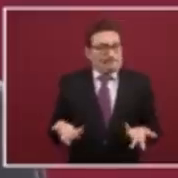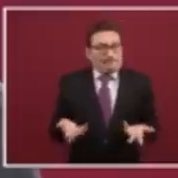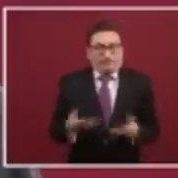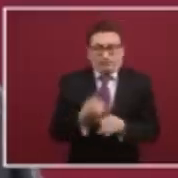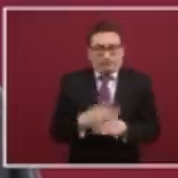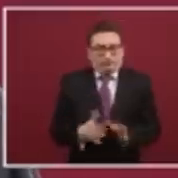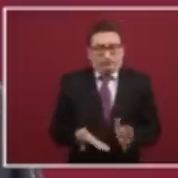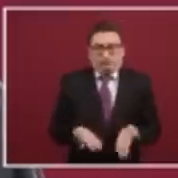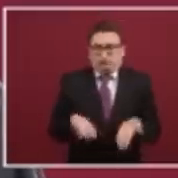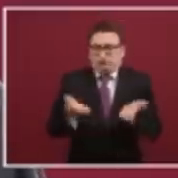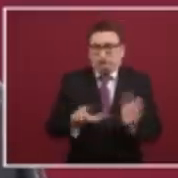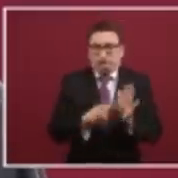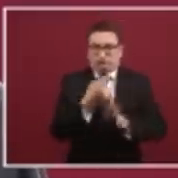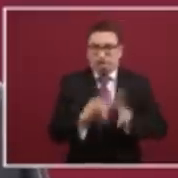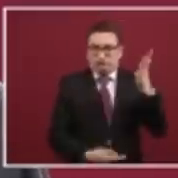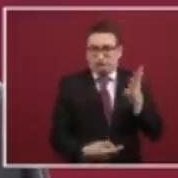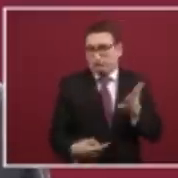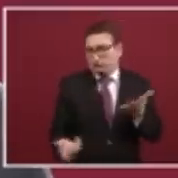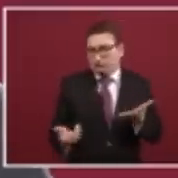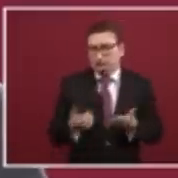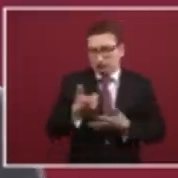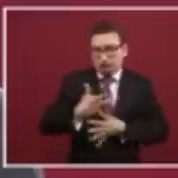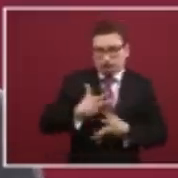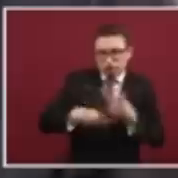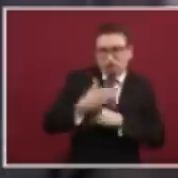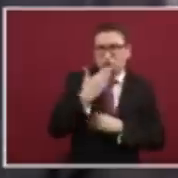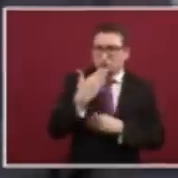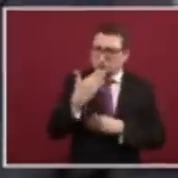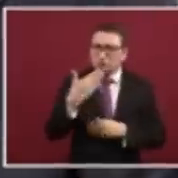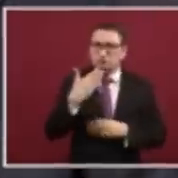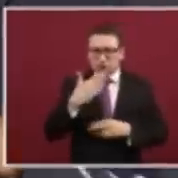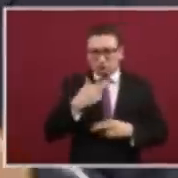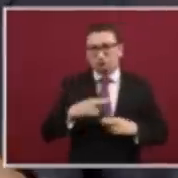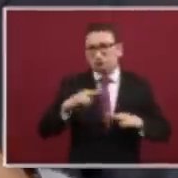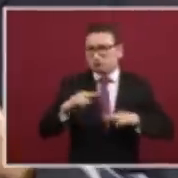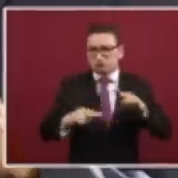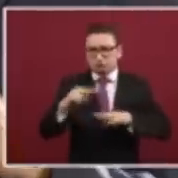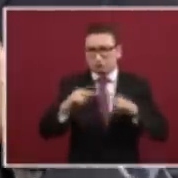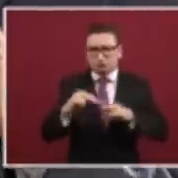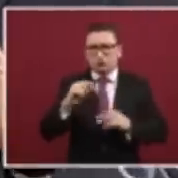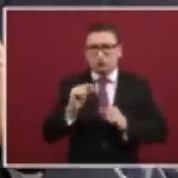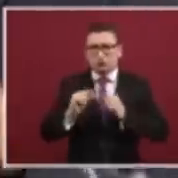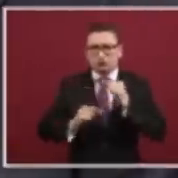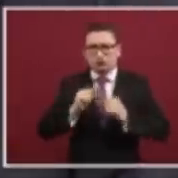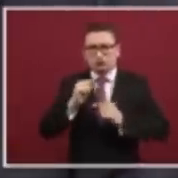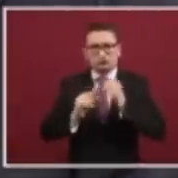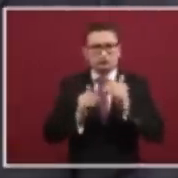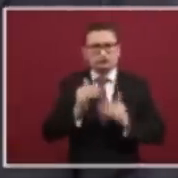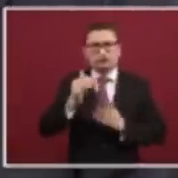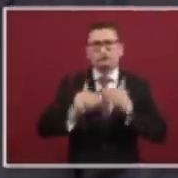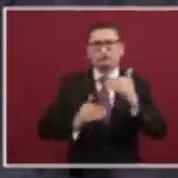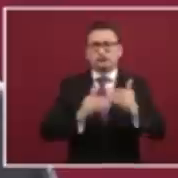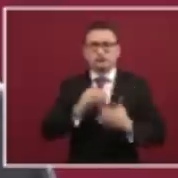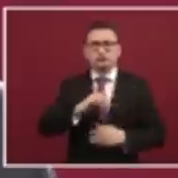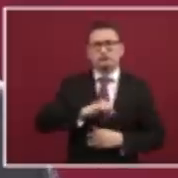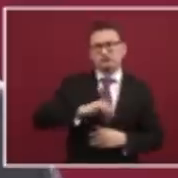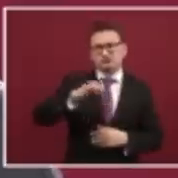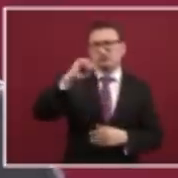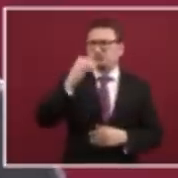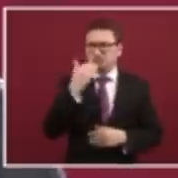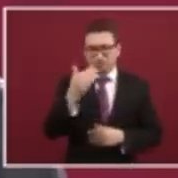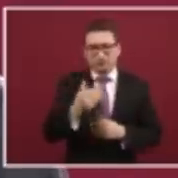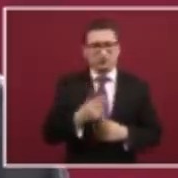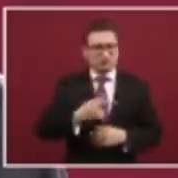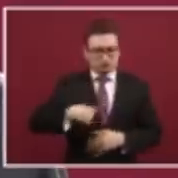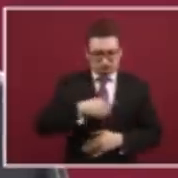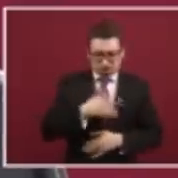datos macroeconómicos. Bien. Crecimiento, ahí va. Hay confianza,